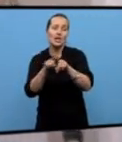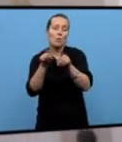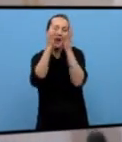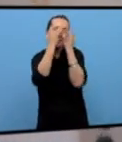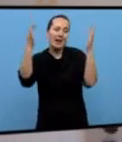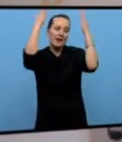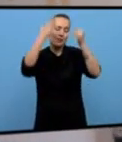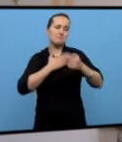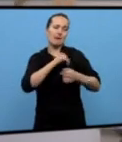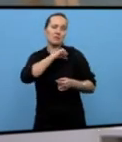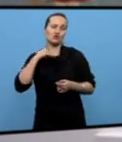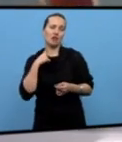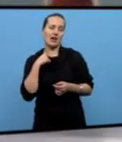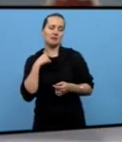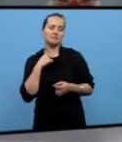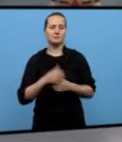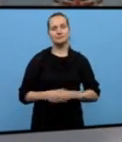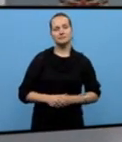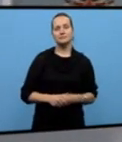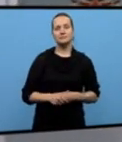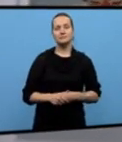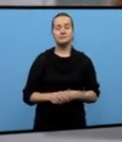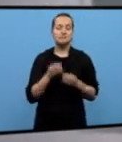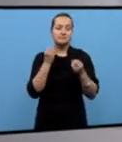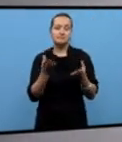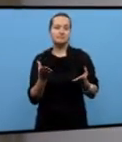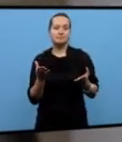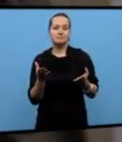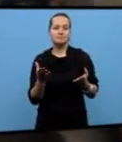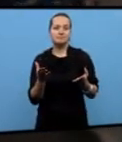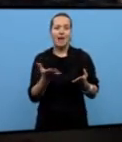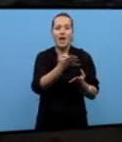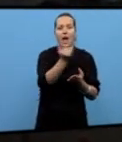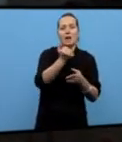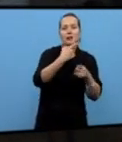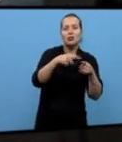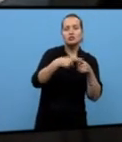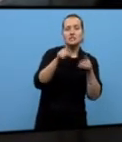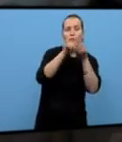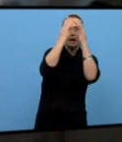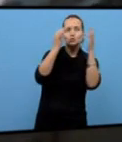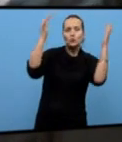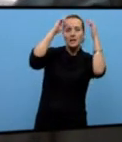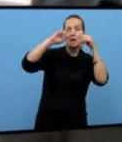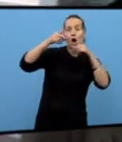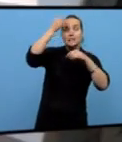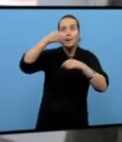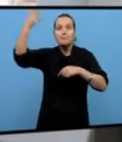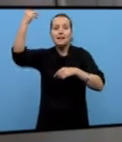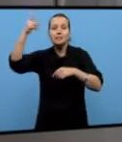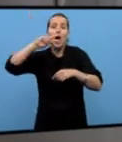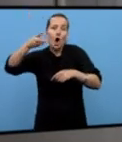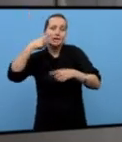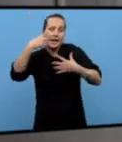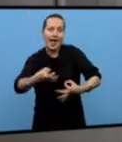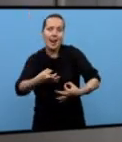personal. Y bueno, hai cousas que son soñadas, outras inventadas e outras